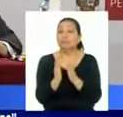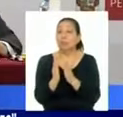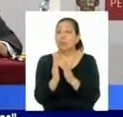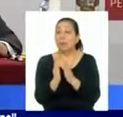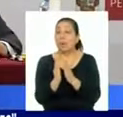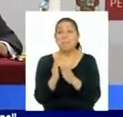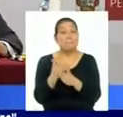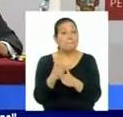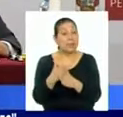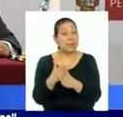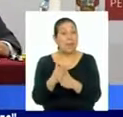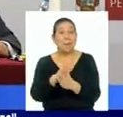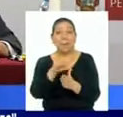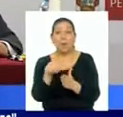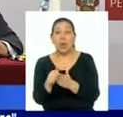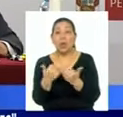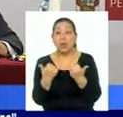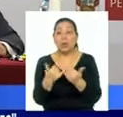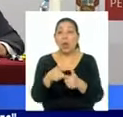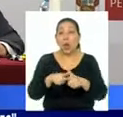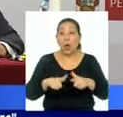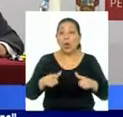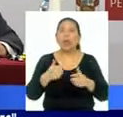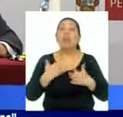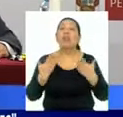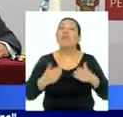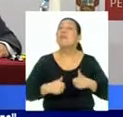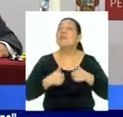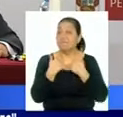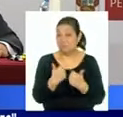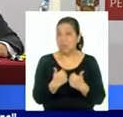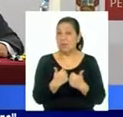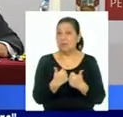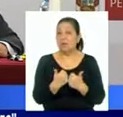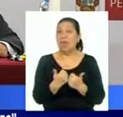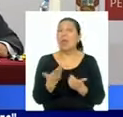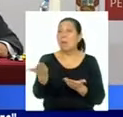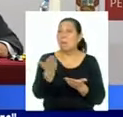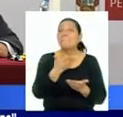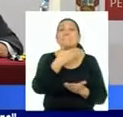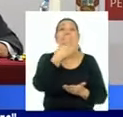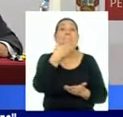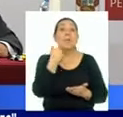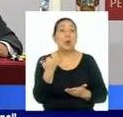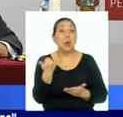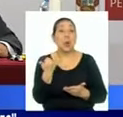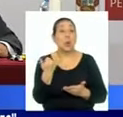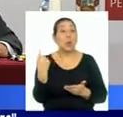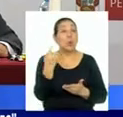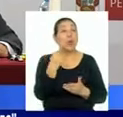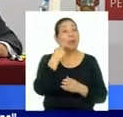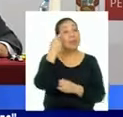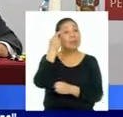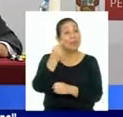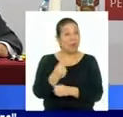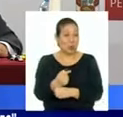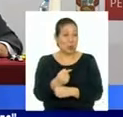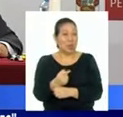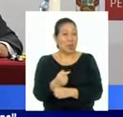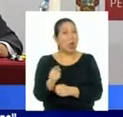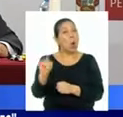modo participativo de los actores locales. Además, se implementó mejoras en la Central Única de Denuncias y